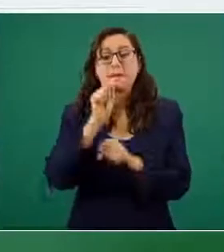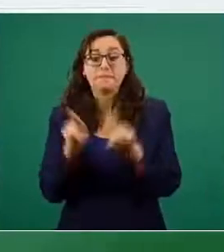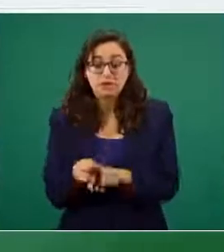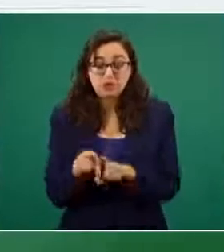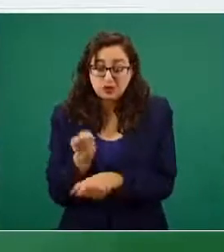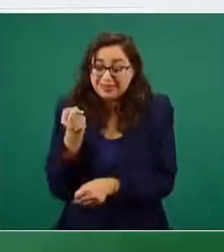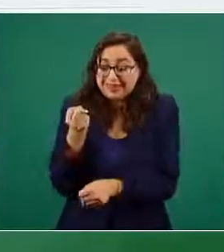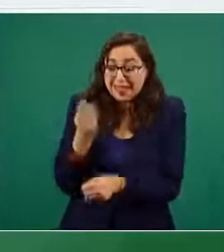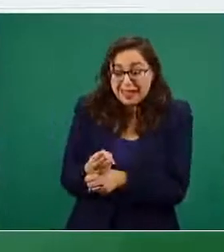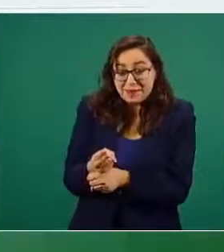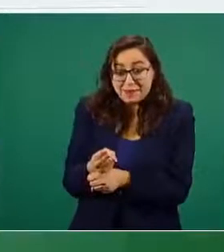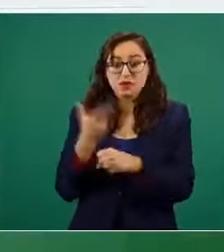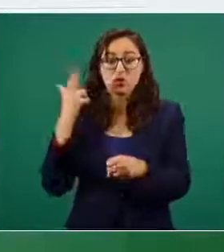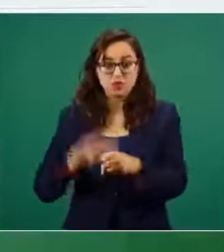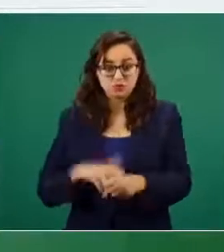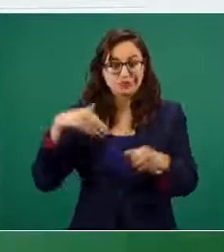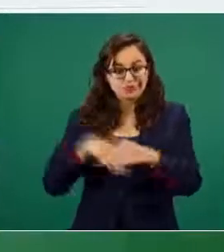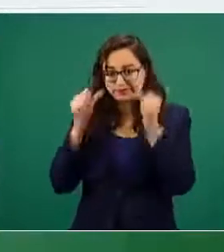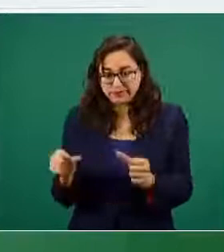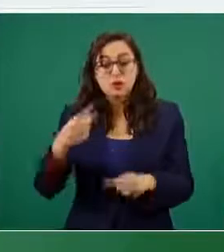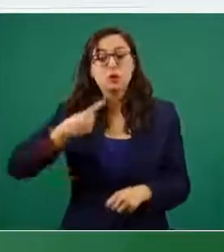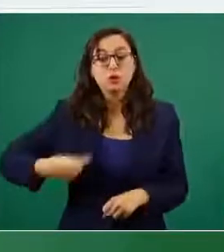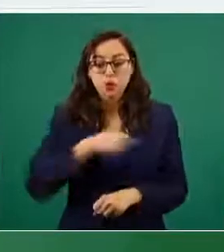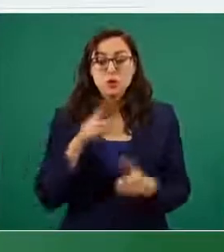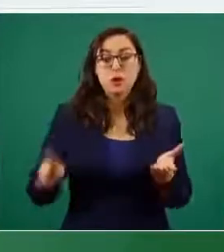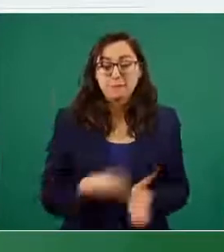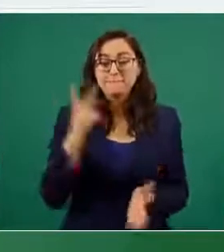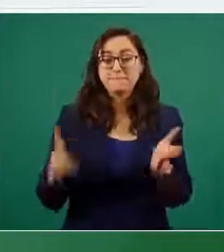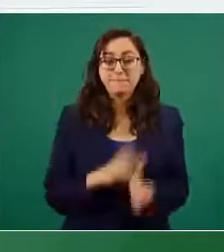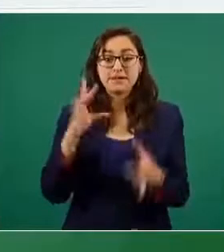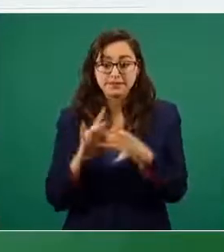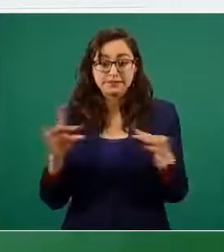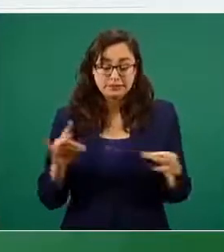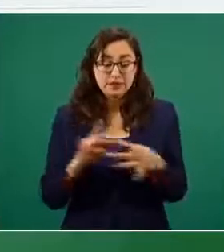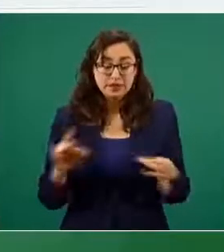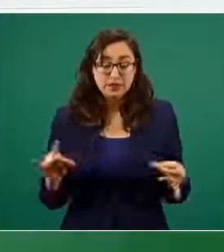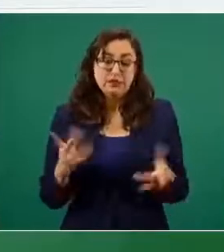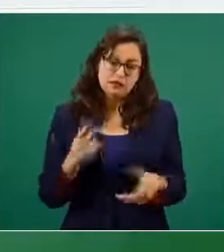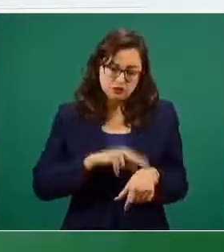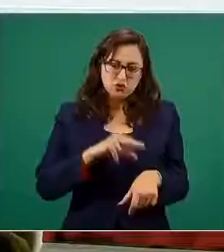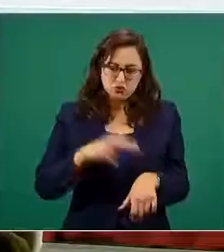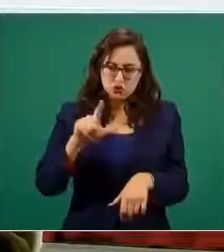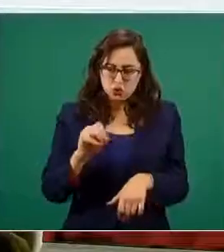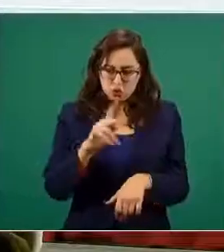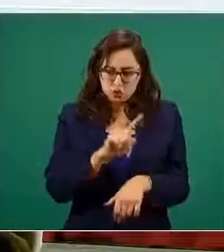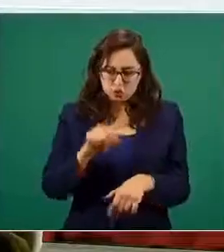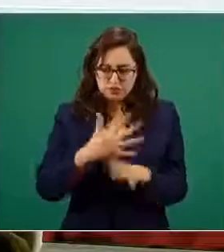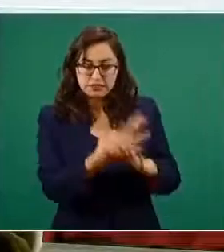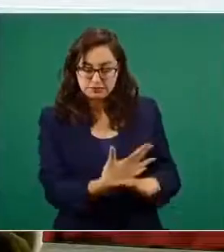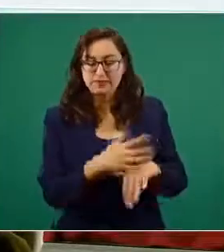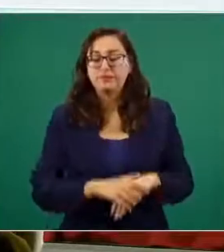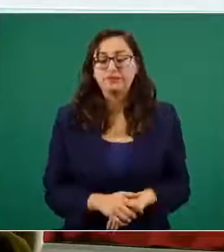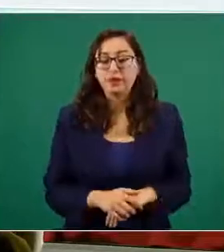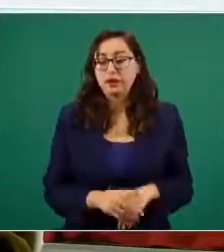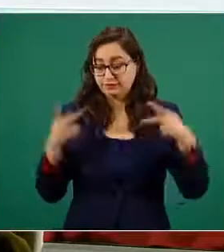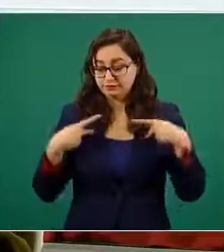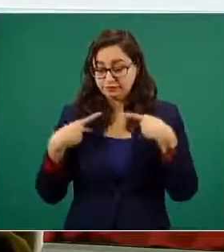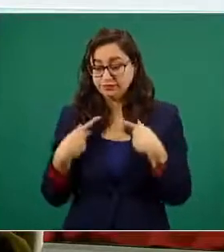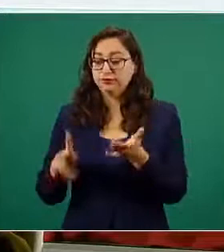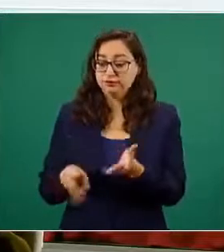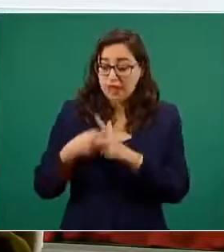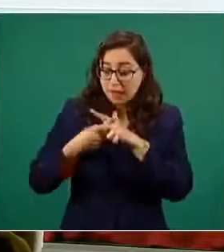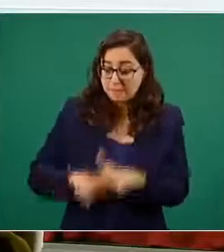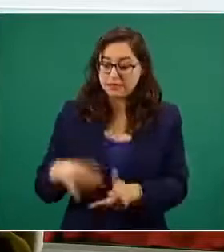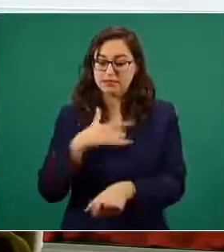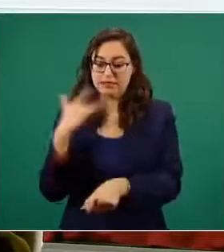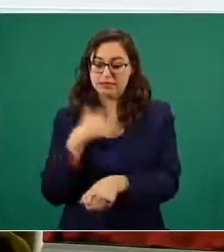de atención. Como hemos mostrado en algunas de las conferencias técnicas de la noche, principalmente la exposición del doctor López Ridaura, hemos tenido un acortamiento del tiempo en que las personas acuden a